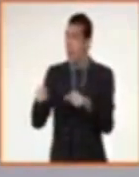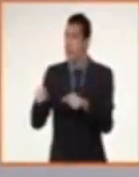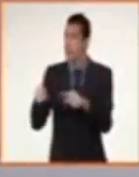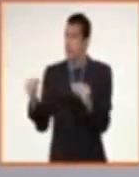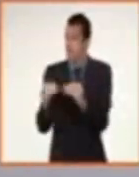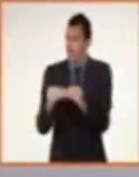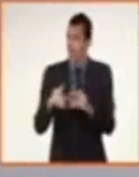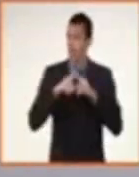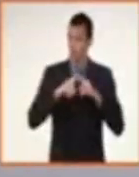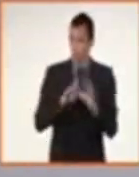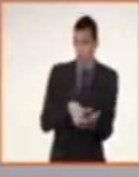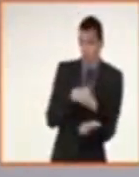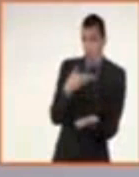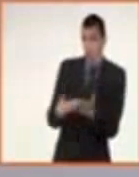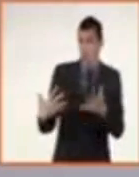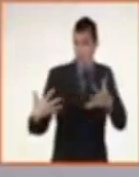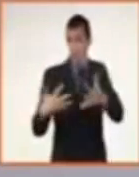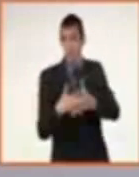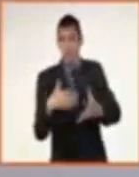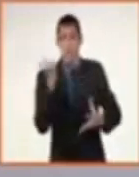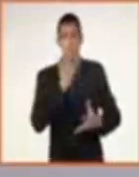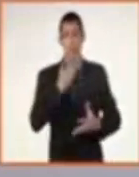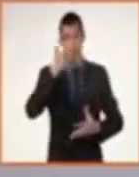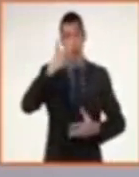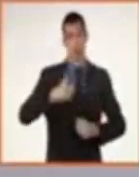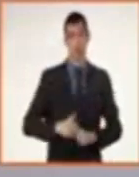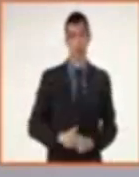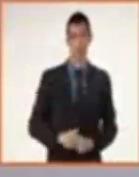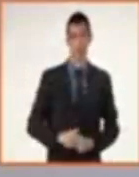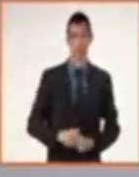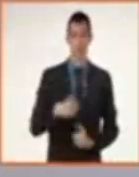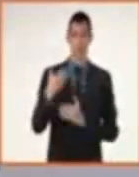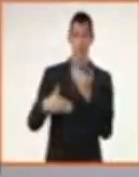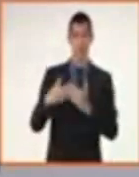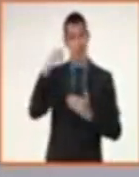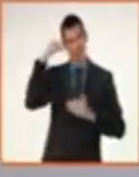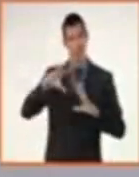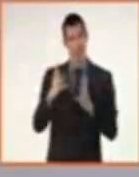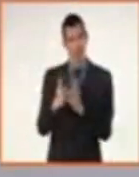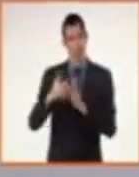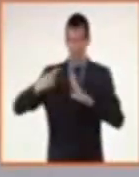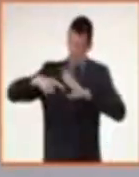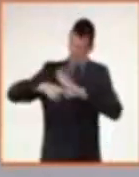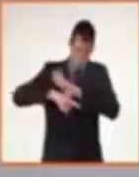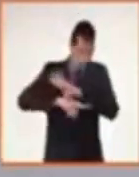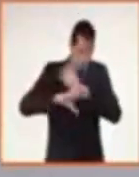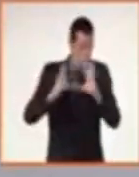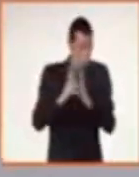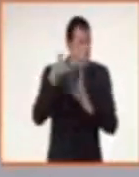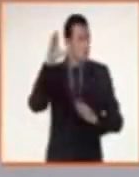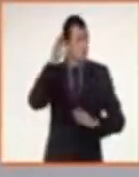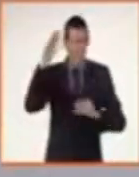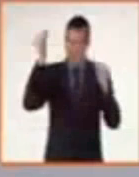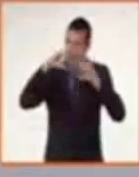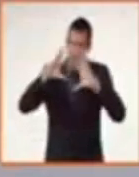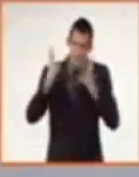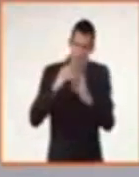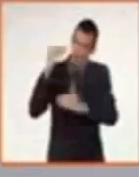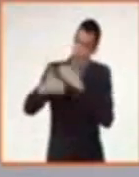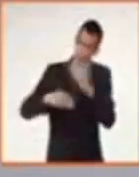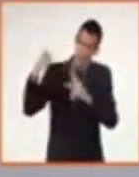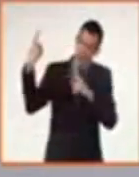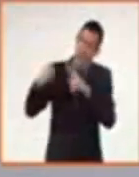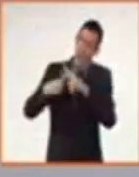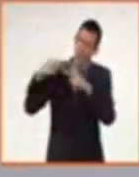espacio, corazón, el espacio geográfico más importante, pero creo que todavía nos falta mucho para que realmente sea el verdadero